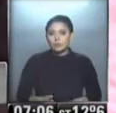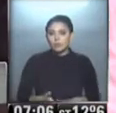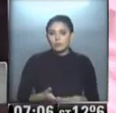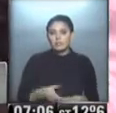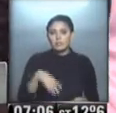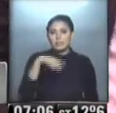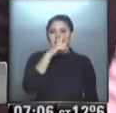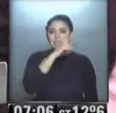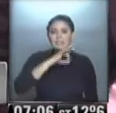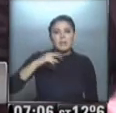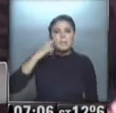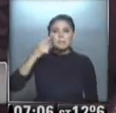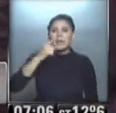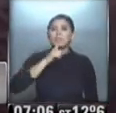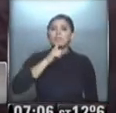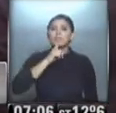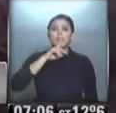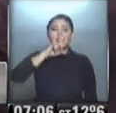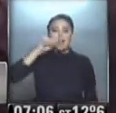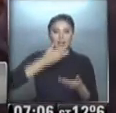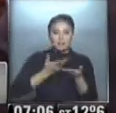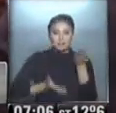unas 100.000 toneladas.